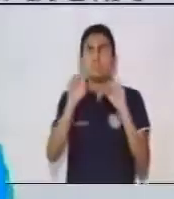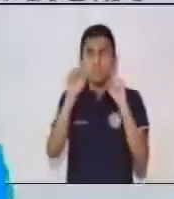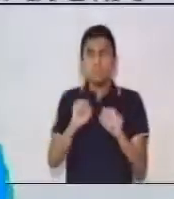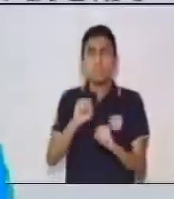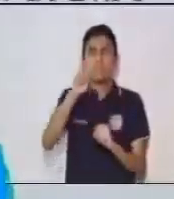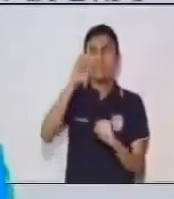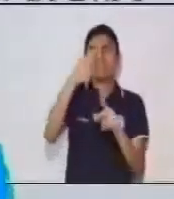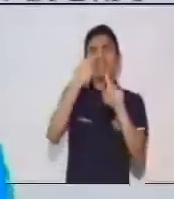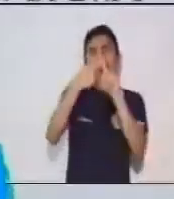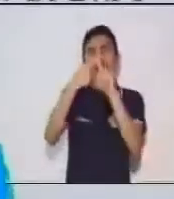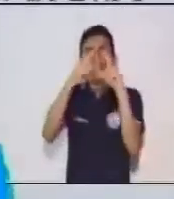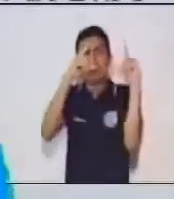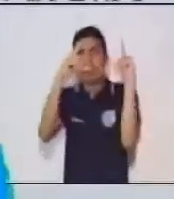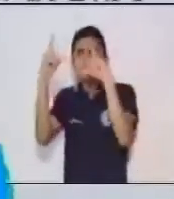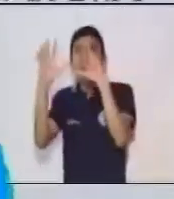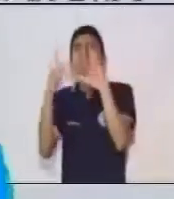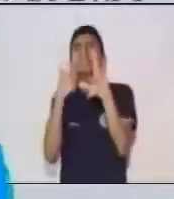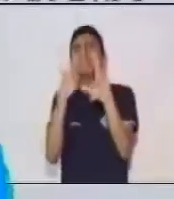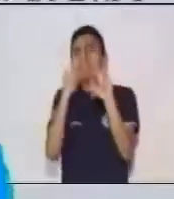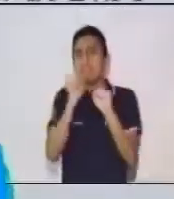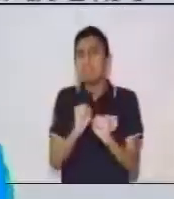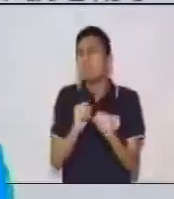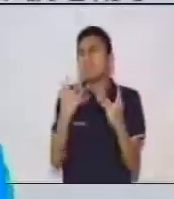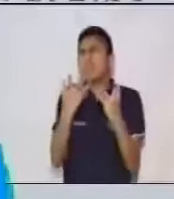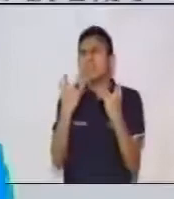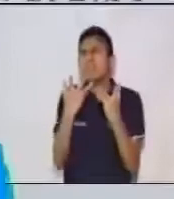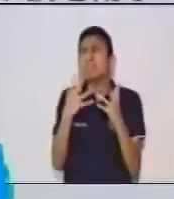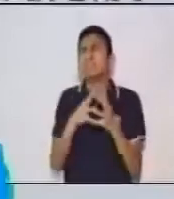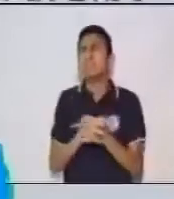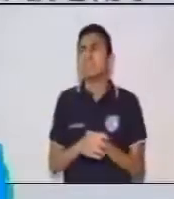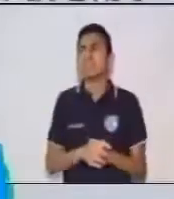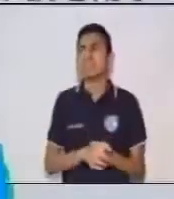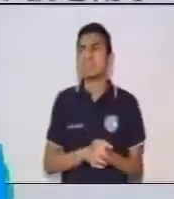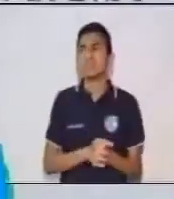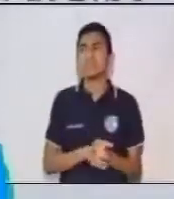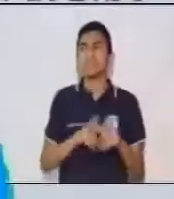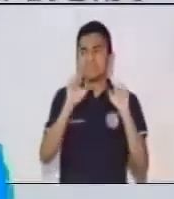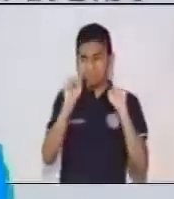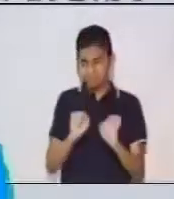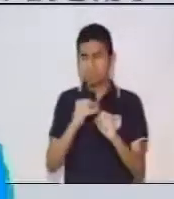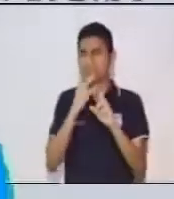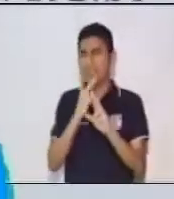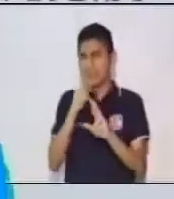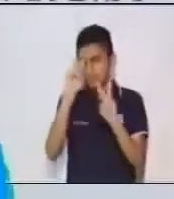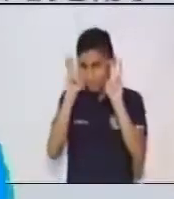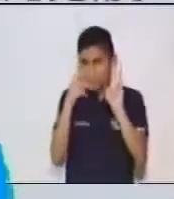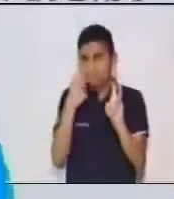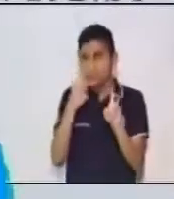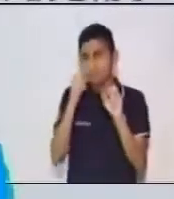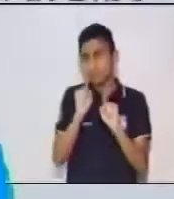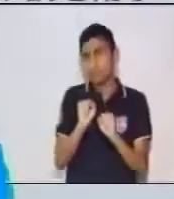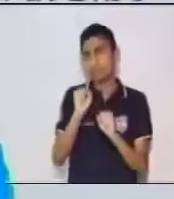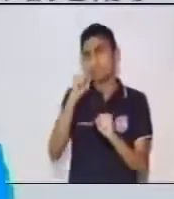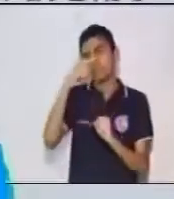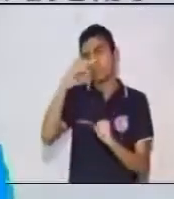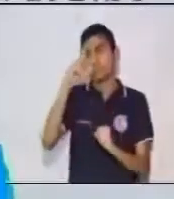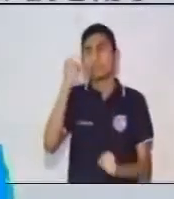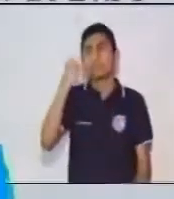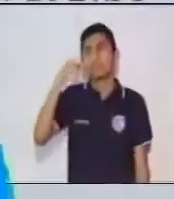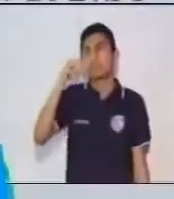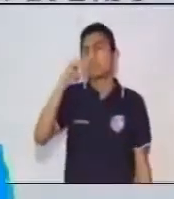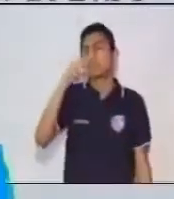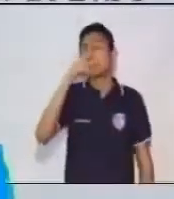multiplicar estos dos paréntesis, entonces podemos multiplicar y volver a nuestro trinomio original.